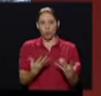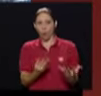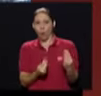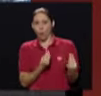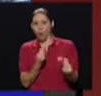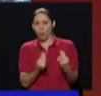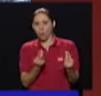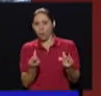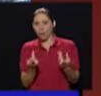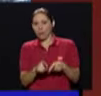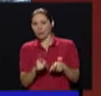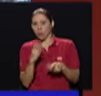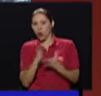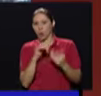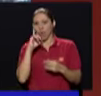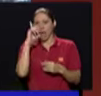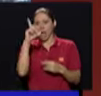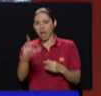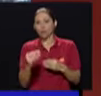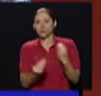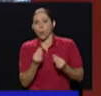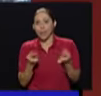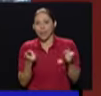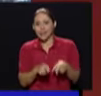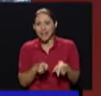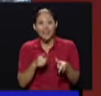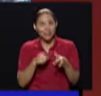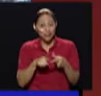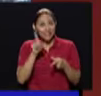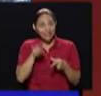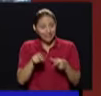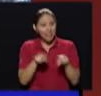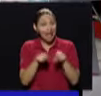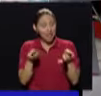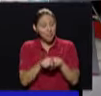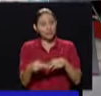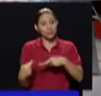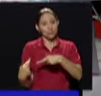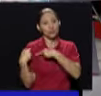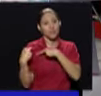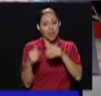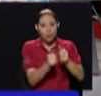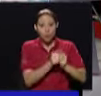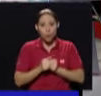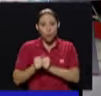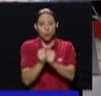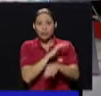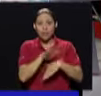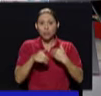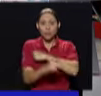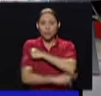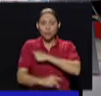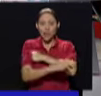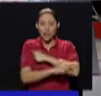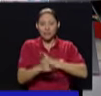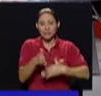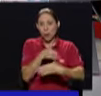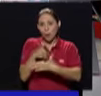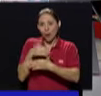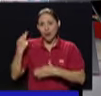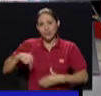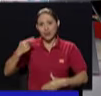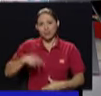bueno, que cómo que fue tan lejos y que cómo va haber alerta de tsunami aquí. Esa es una cuestión regional también, un tema de responsabilidad conjunta de todos los países que